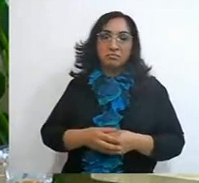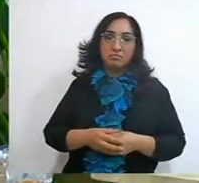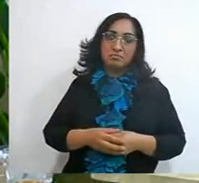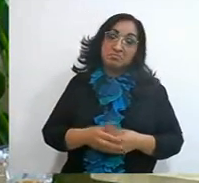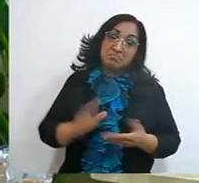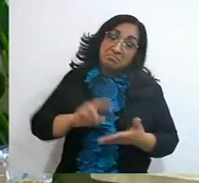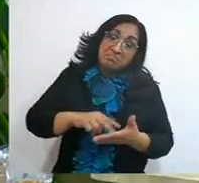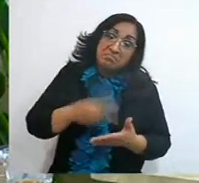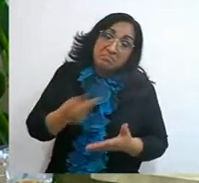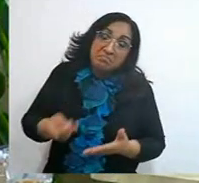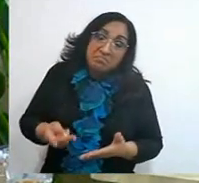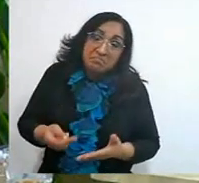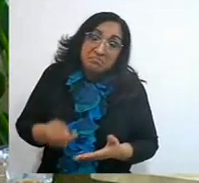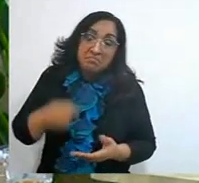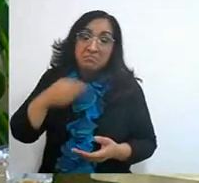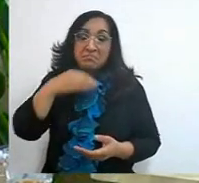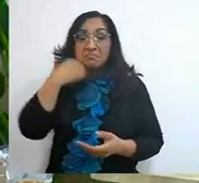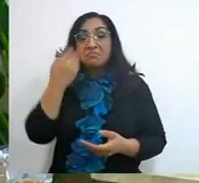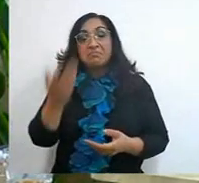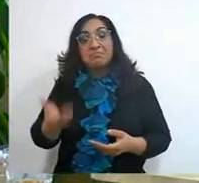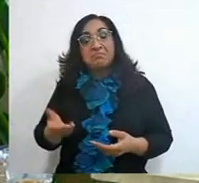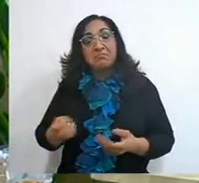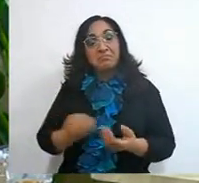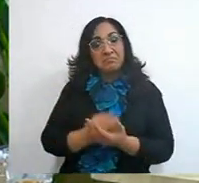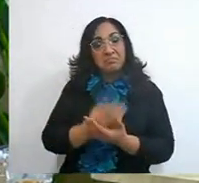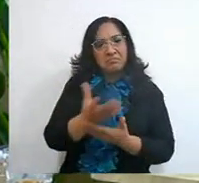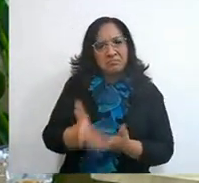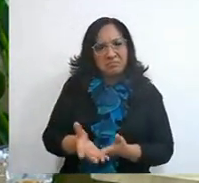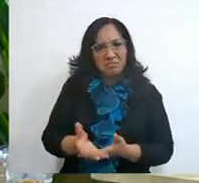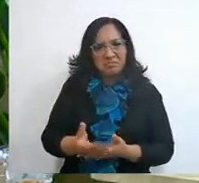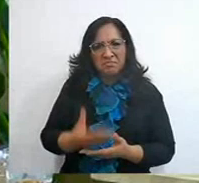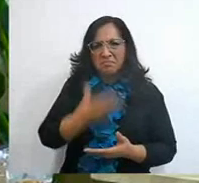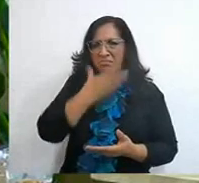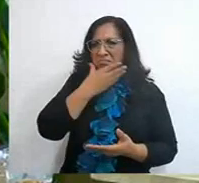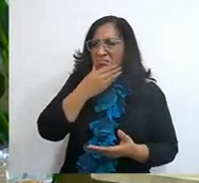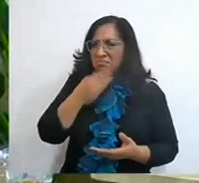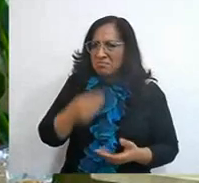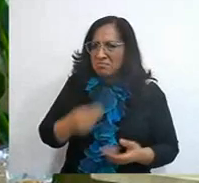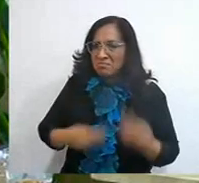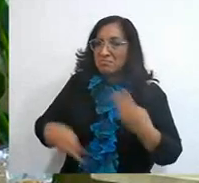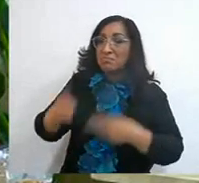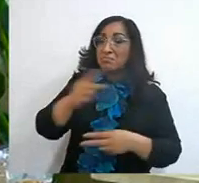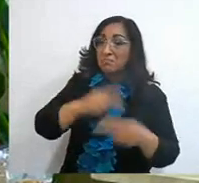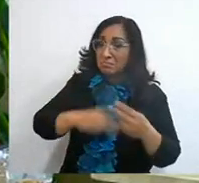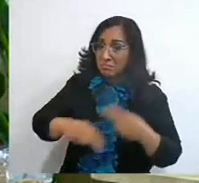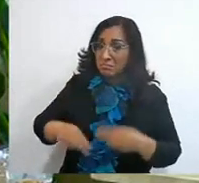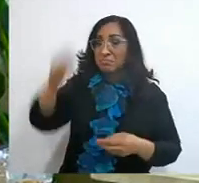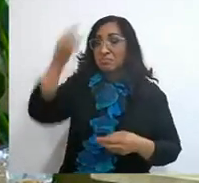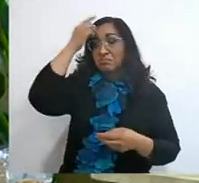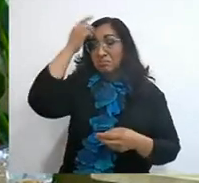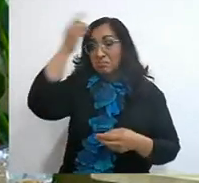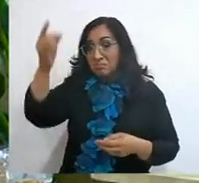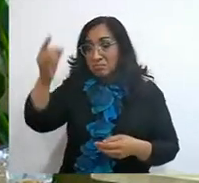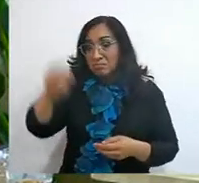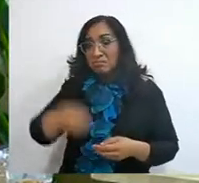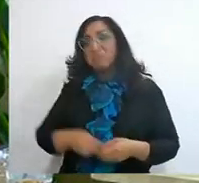y tal vez te quieras salir de ese judaísmo y volverte al Dios del cielo,